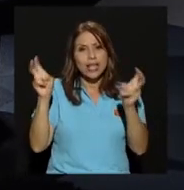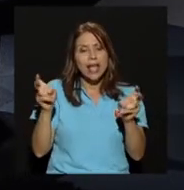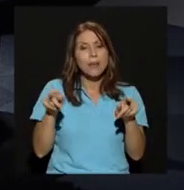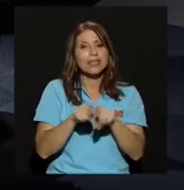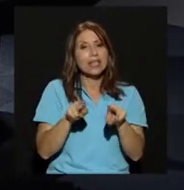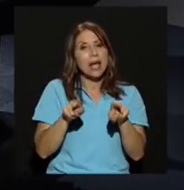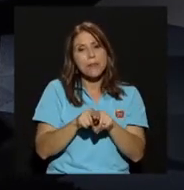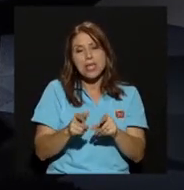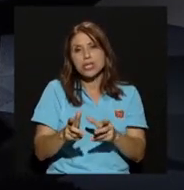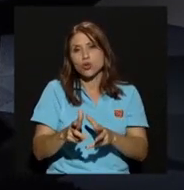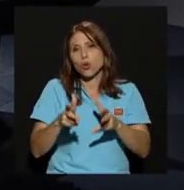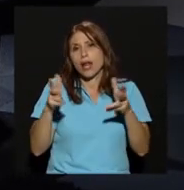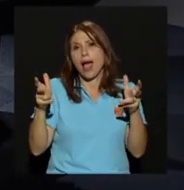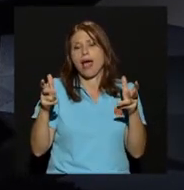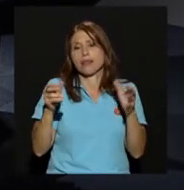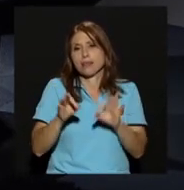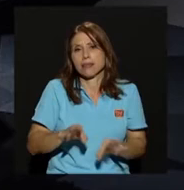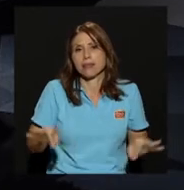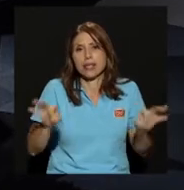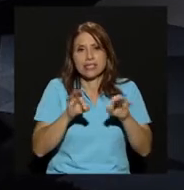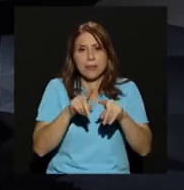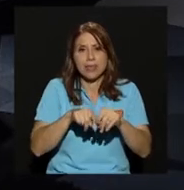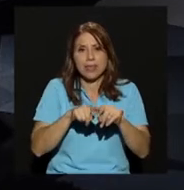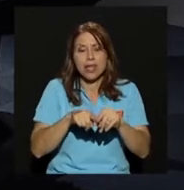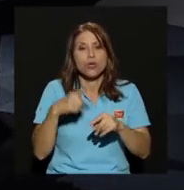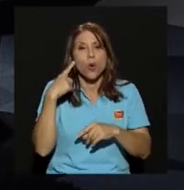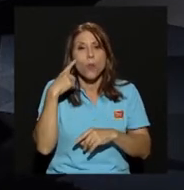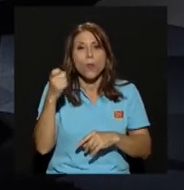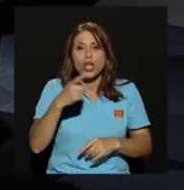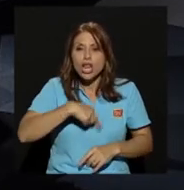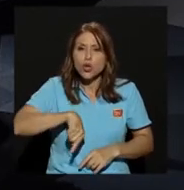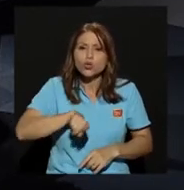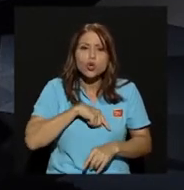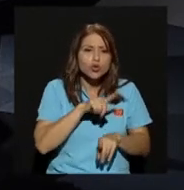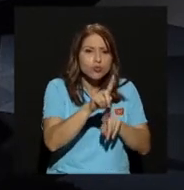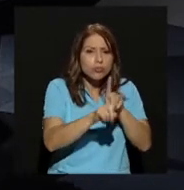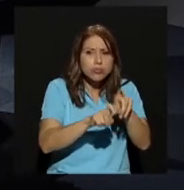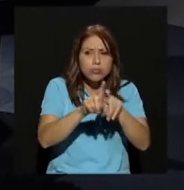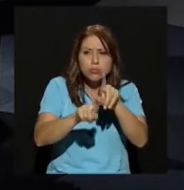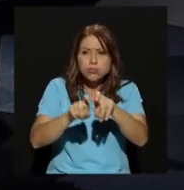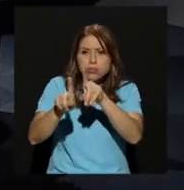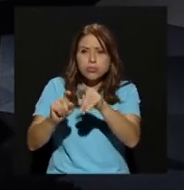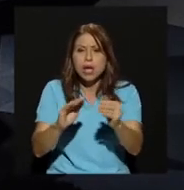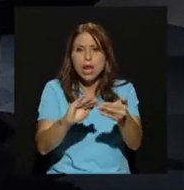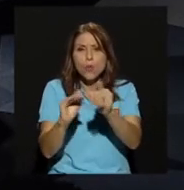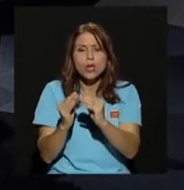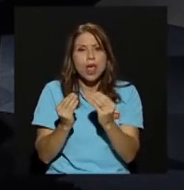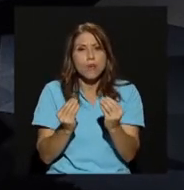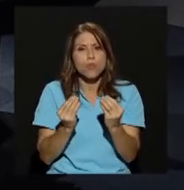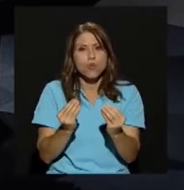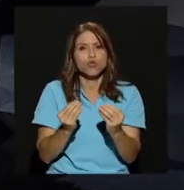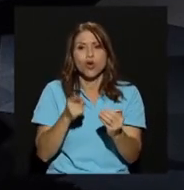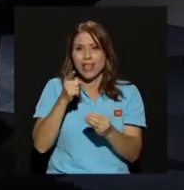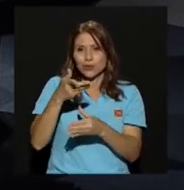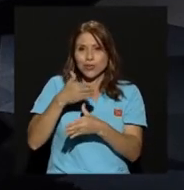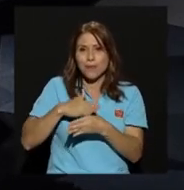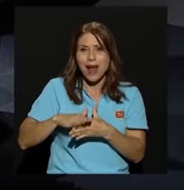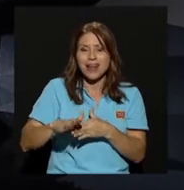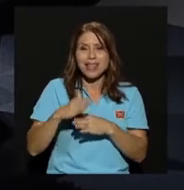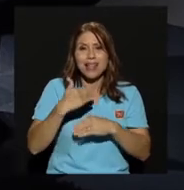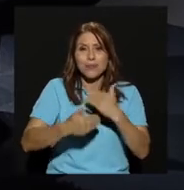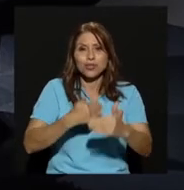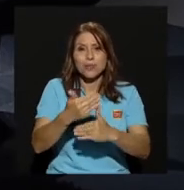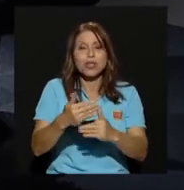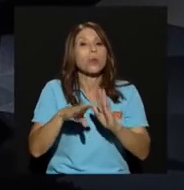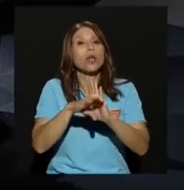digamos, dependiendo de, porque hay muchas consultas que hacemos a la comunidad, es un parte del procedimiento. Entonces usted en su correo electrónico